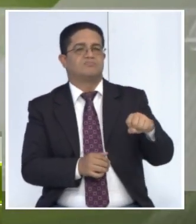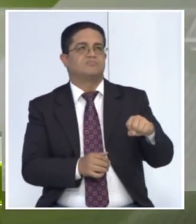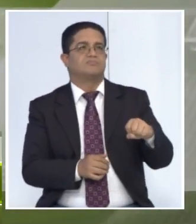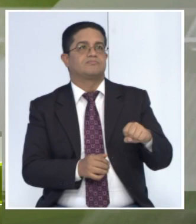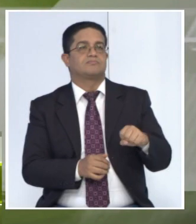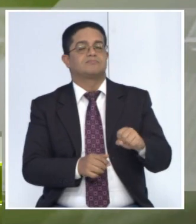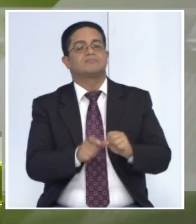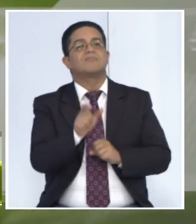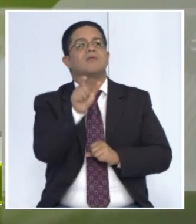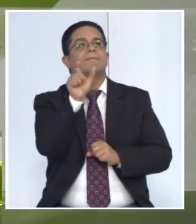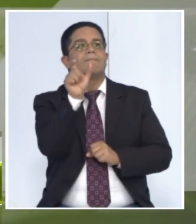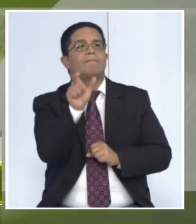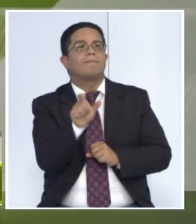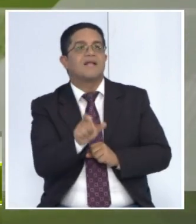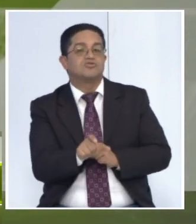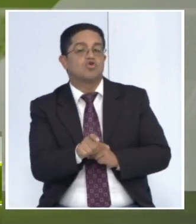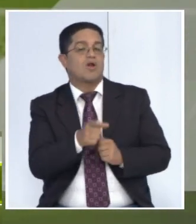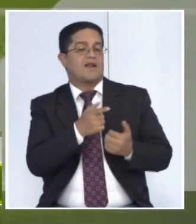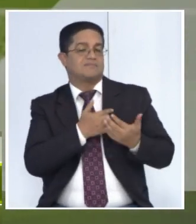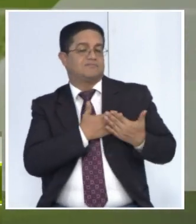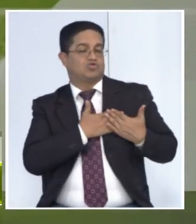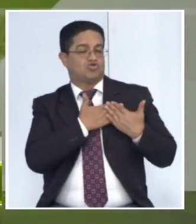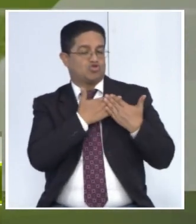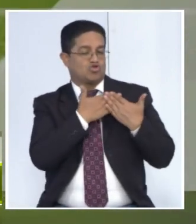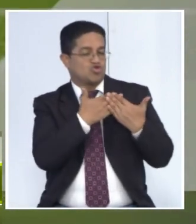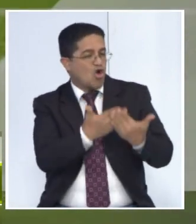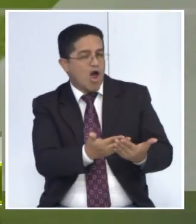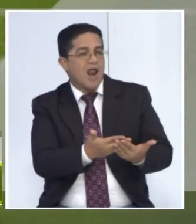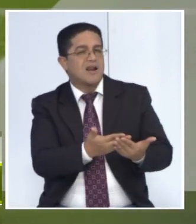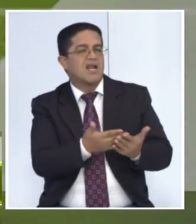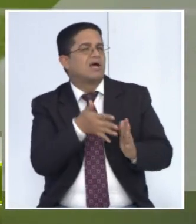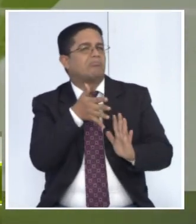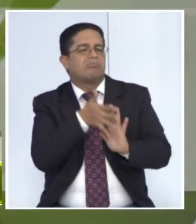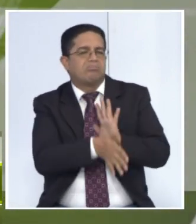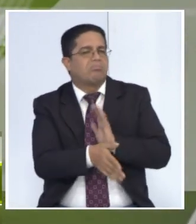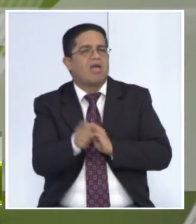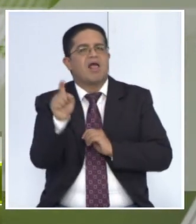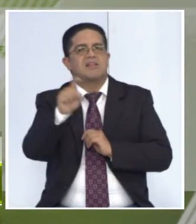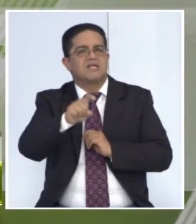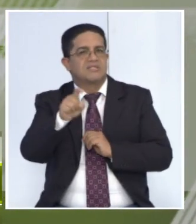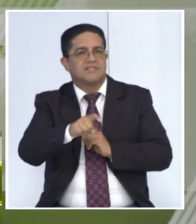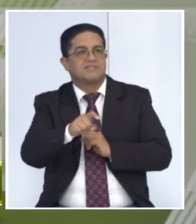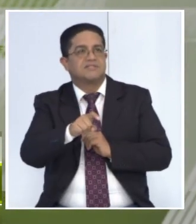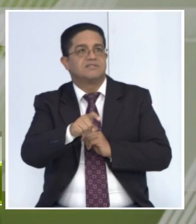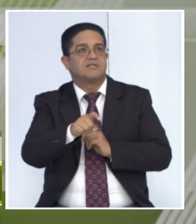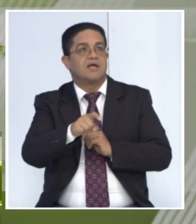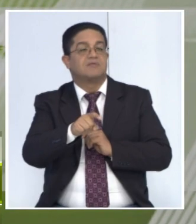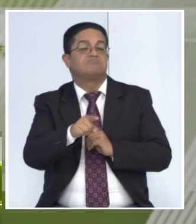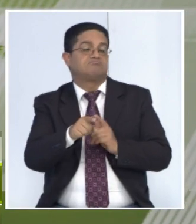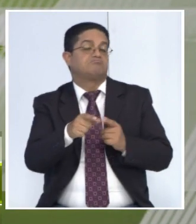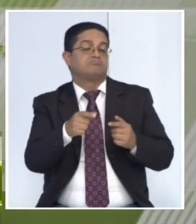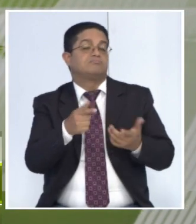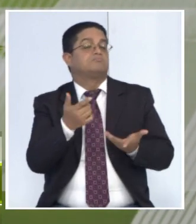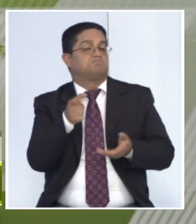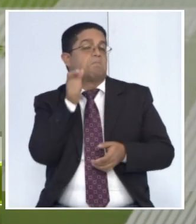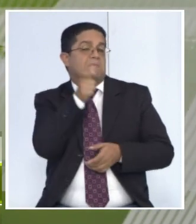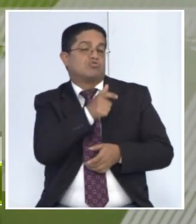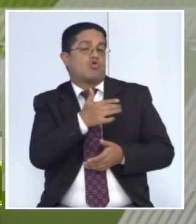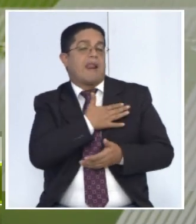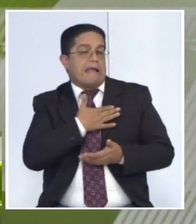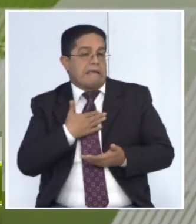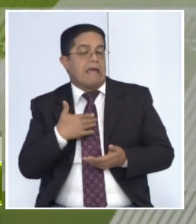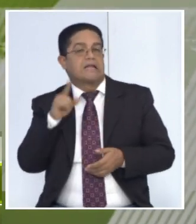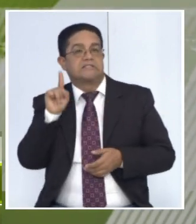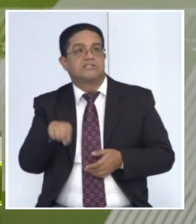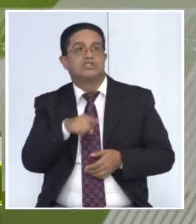una persona donar sangre, lo que se requiere básicamente es su intención de donar,